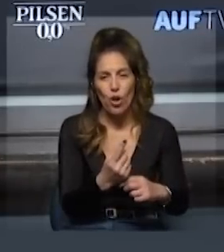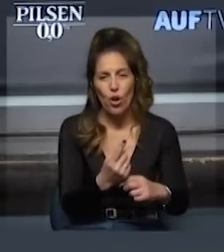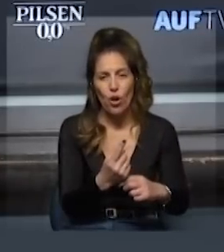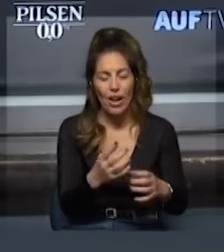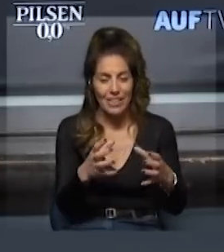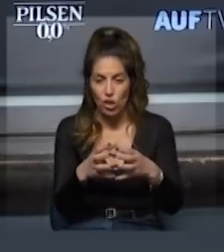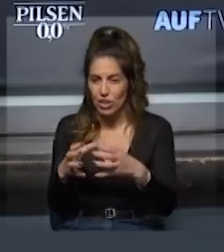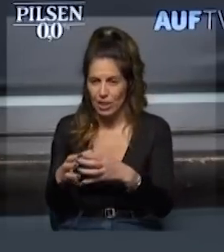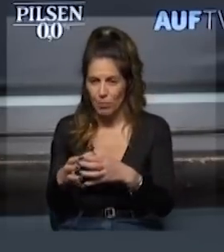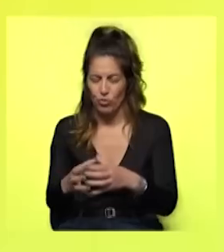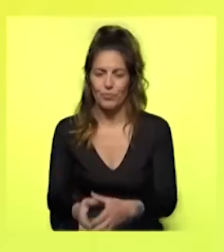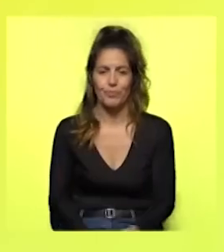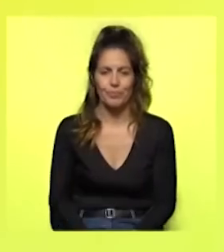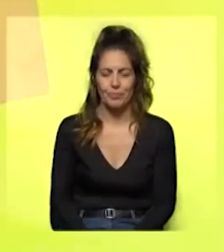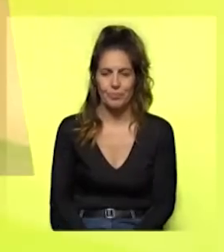cada